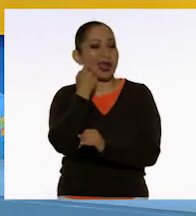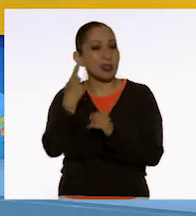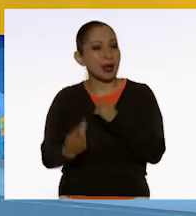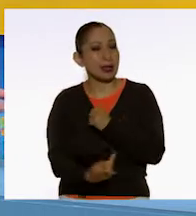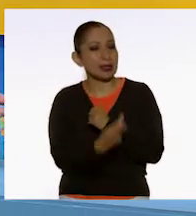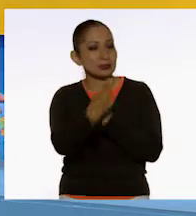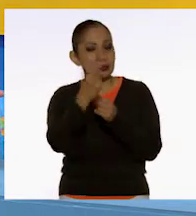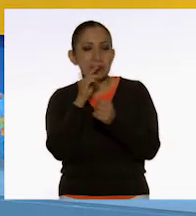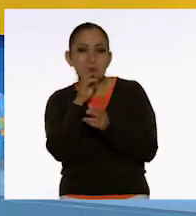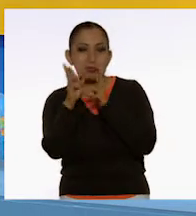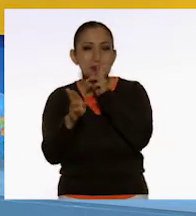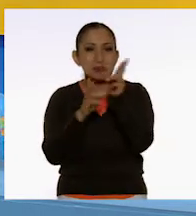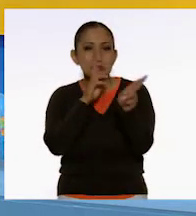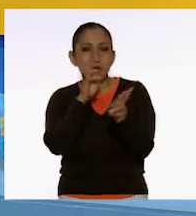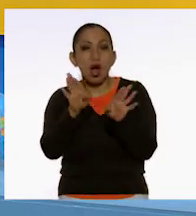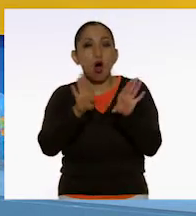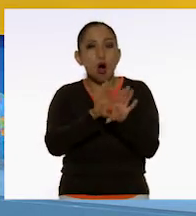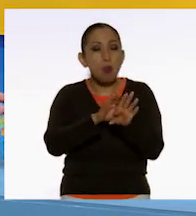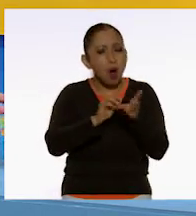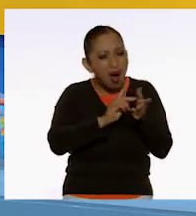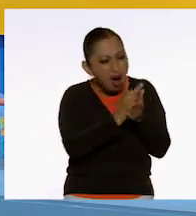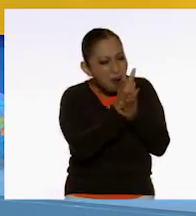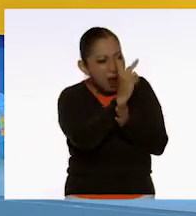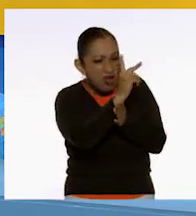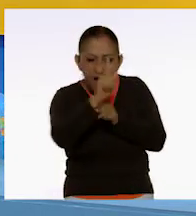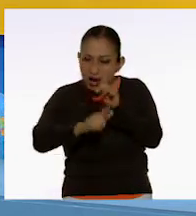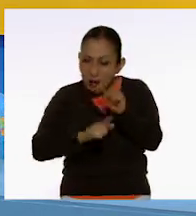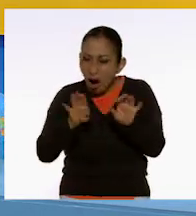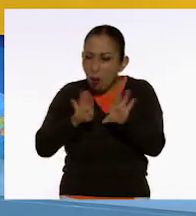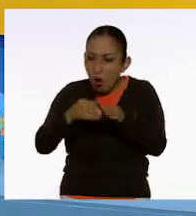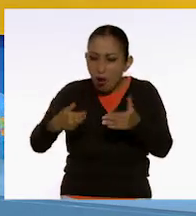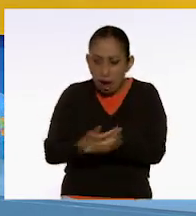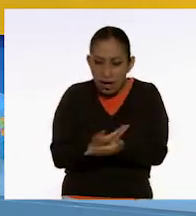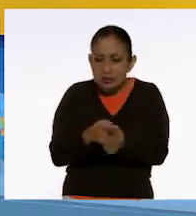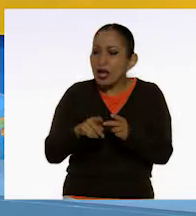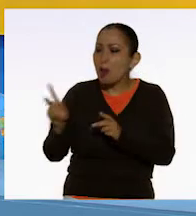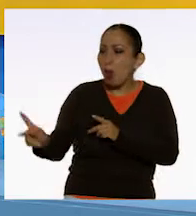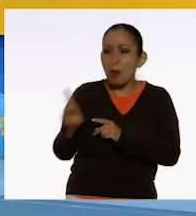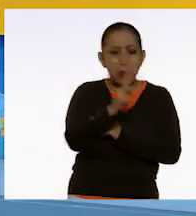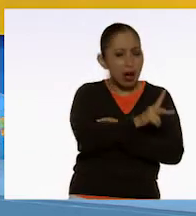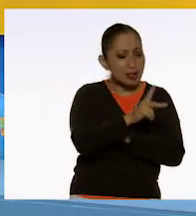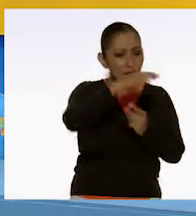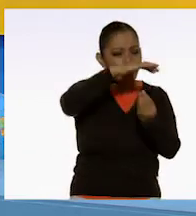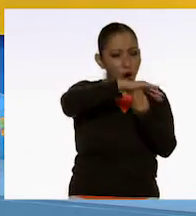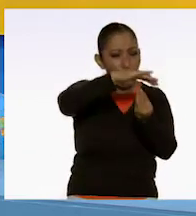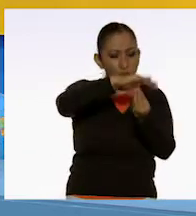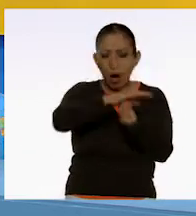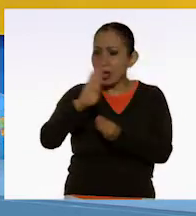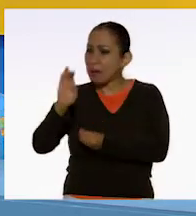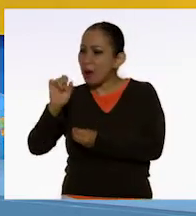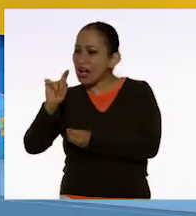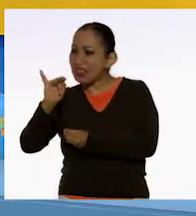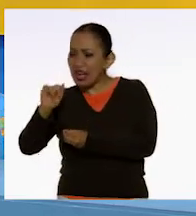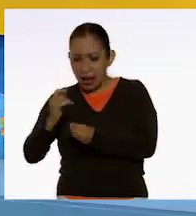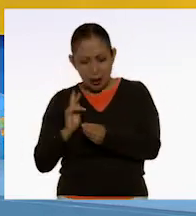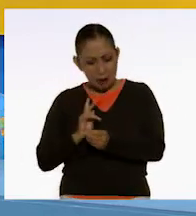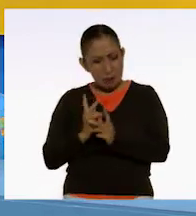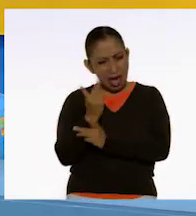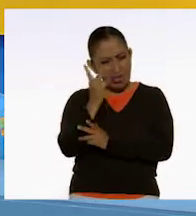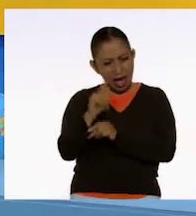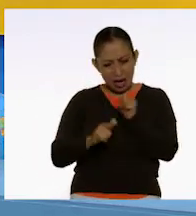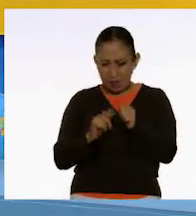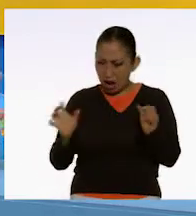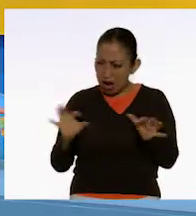preguntas: ¿cómo se reproducen las plantas y los animales? ¿En qué se parecen los hongos y las bacterias a las plantas y los